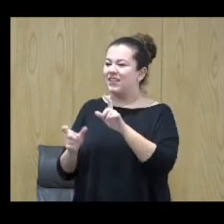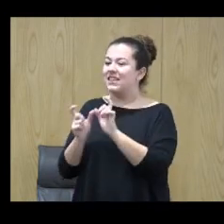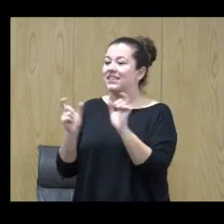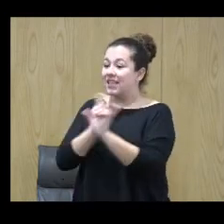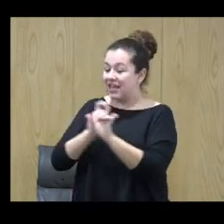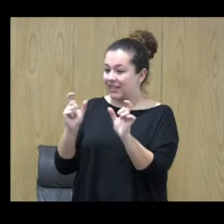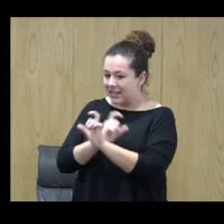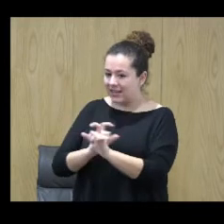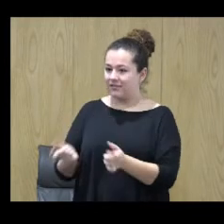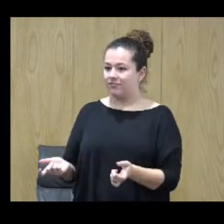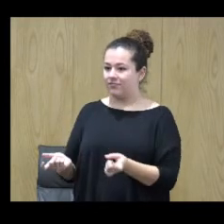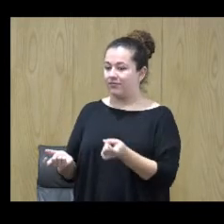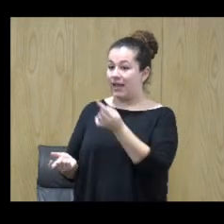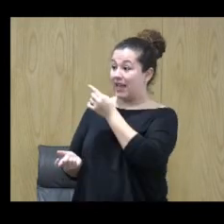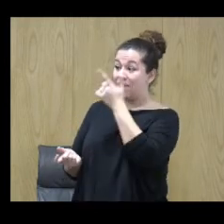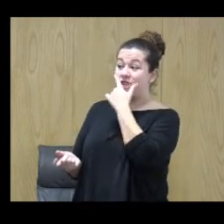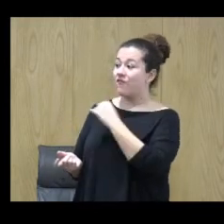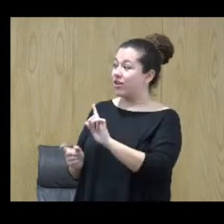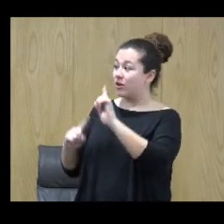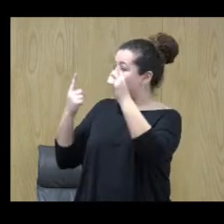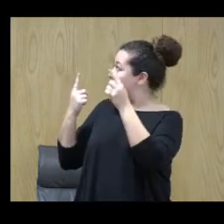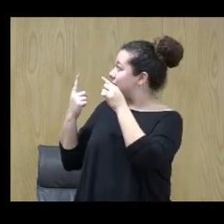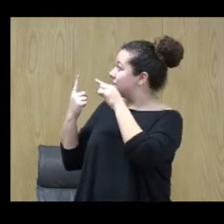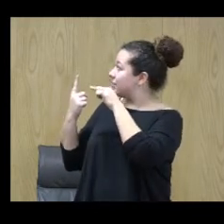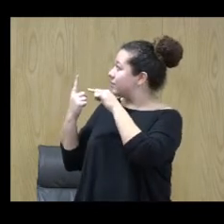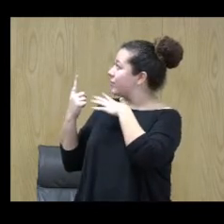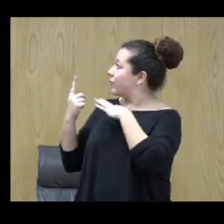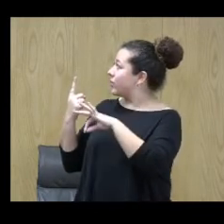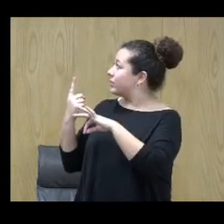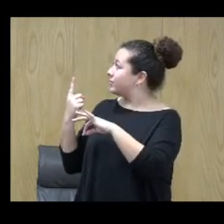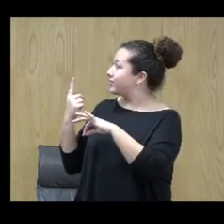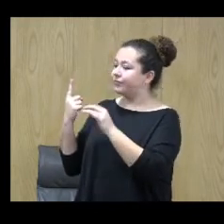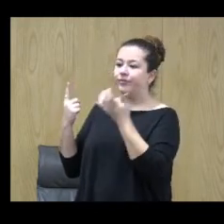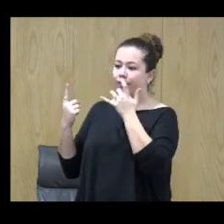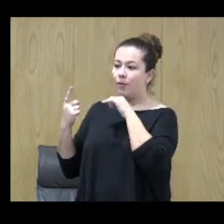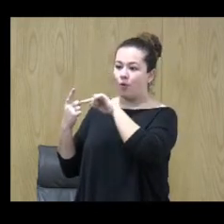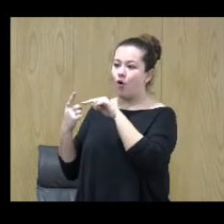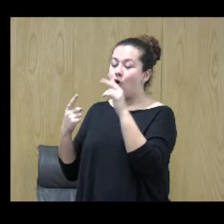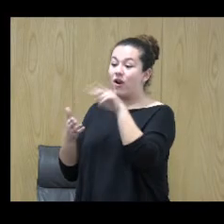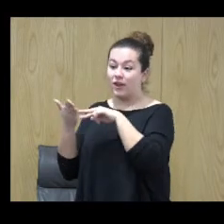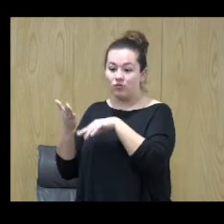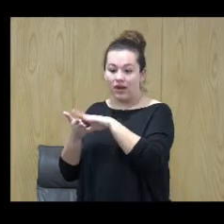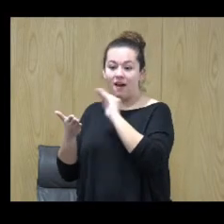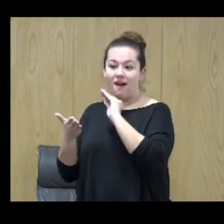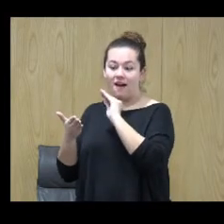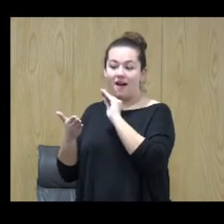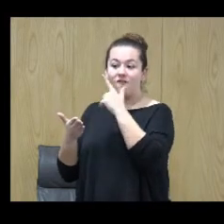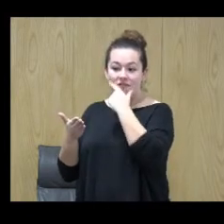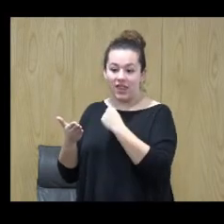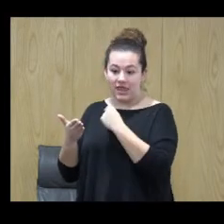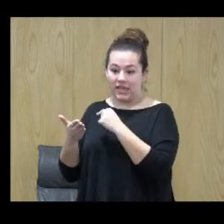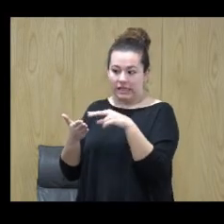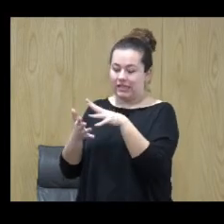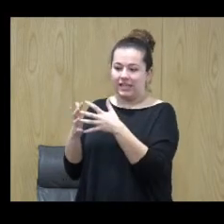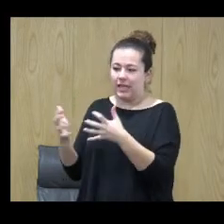redirección. Aquí tendríamos los más fáciles. Aquí donde podríamos ubicar, si queréis, a la lectura fácil, porque los textos intentan hacerlo